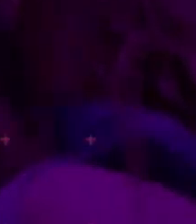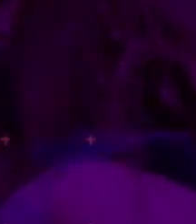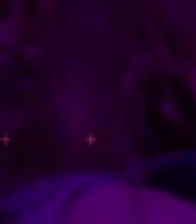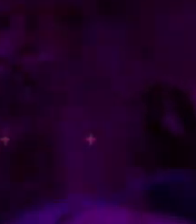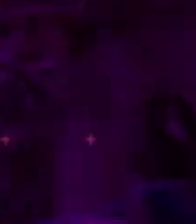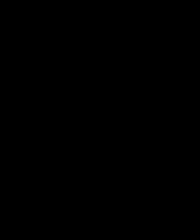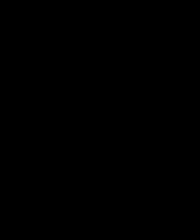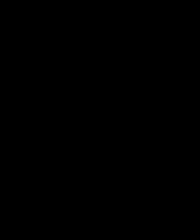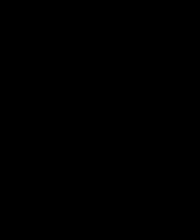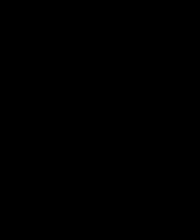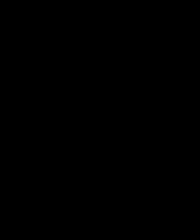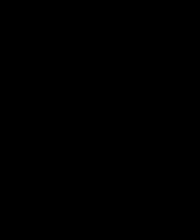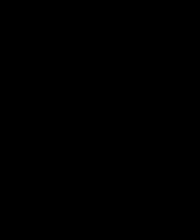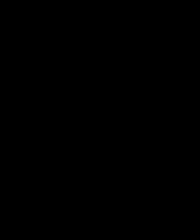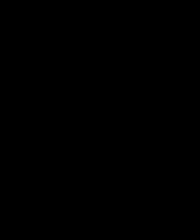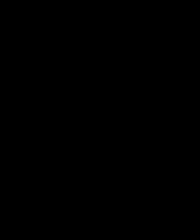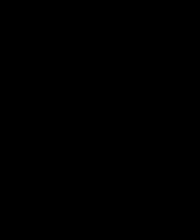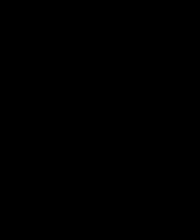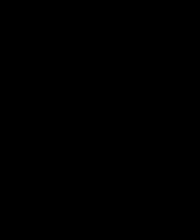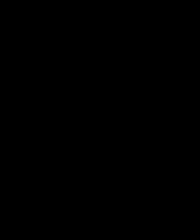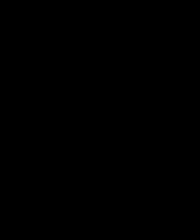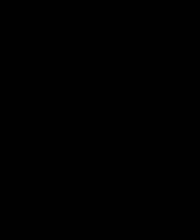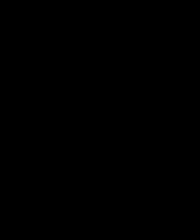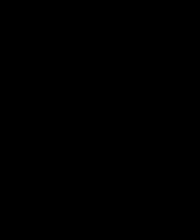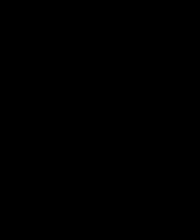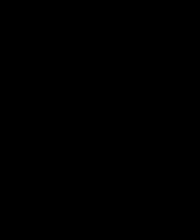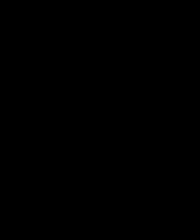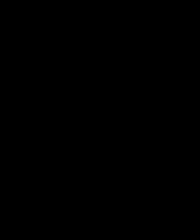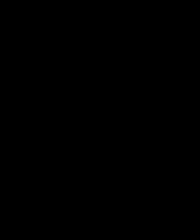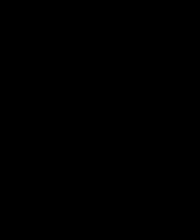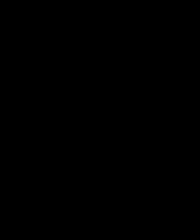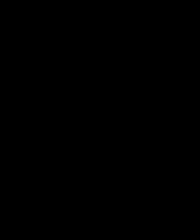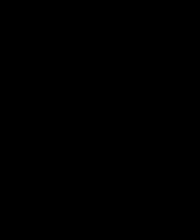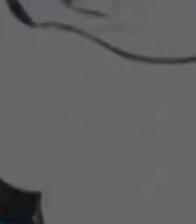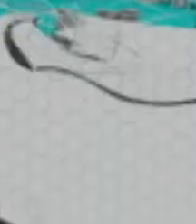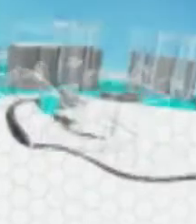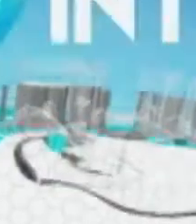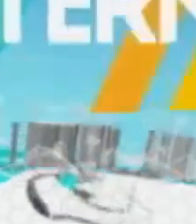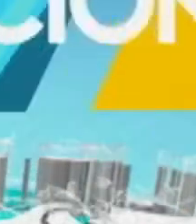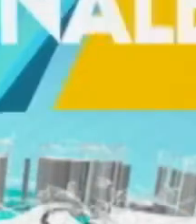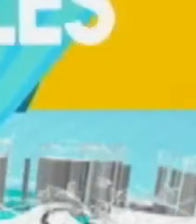de la mañana, en 13, Costa Rica Televisión.